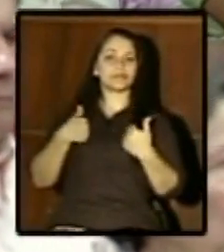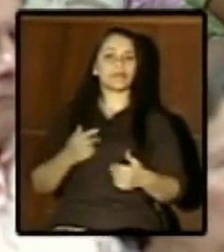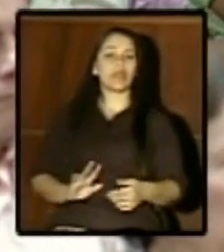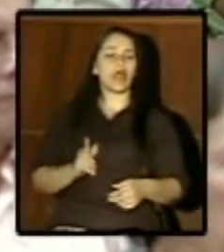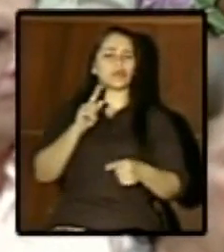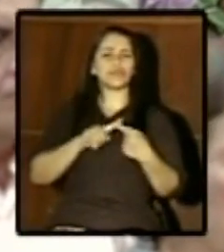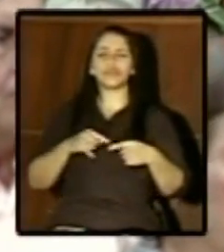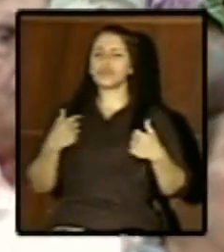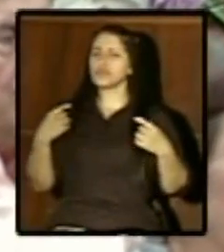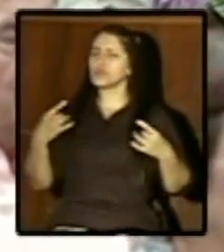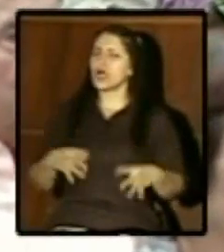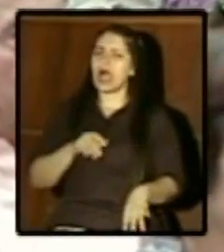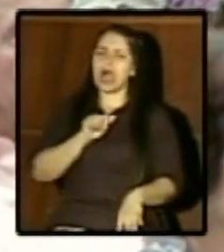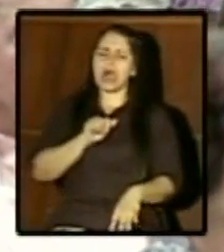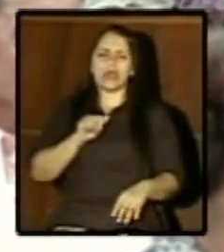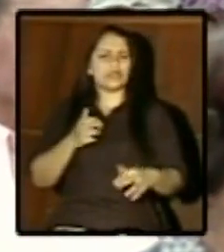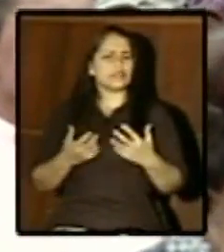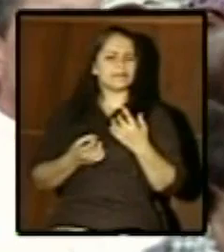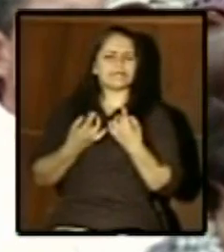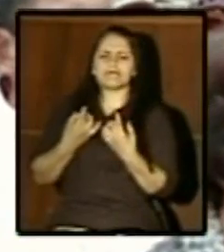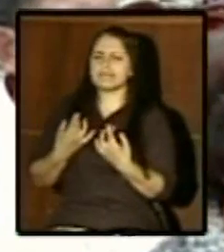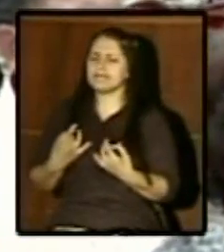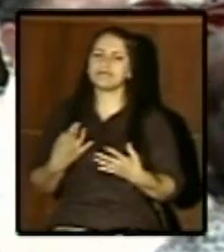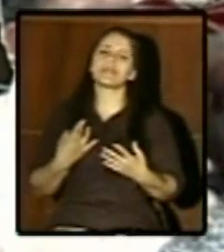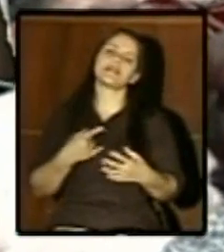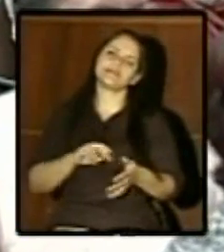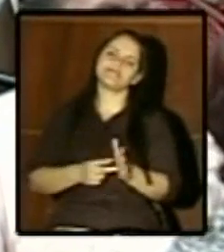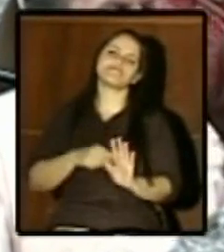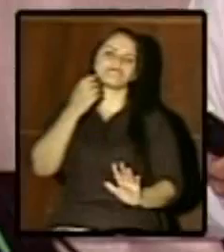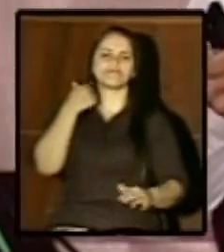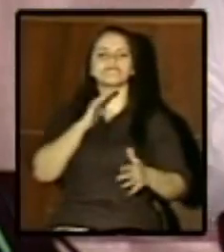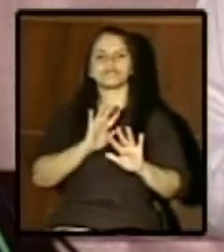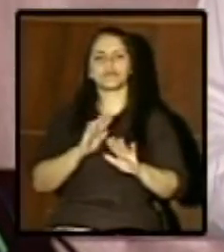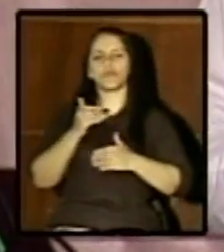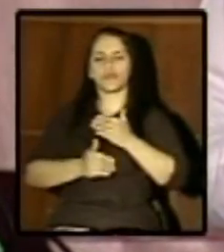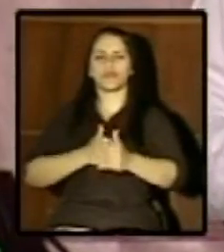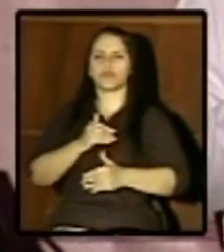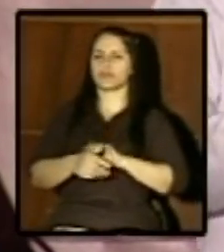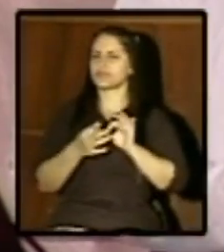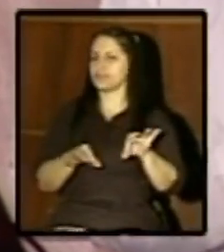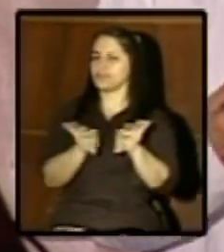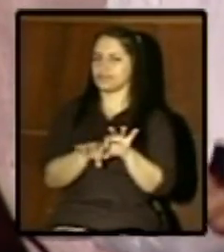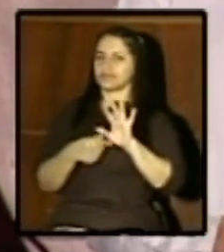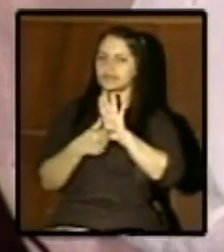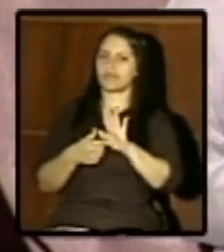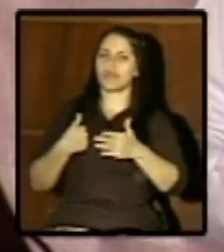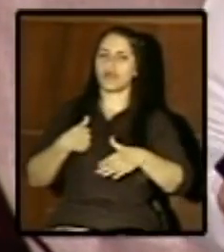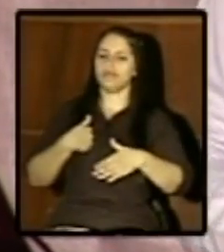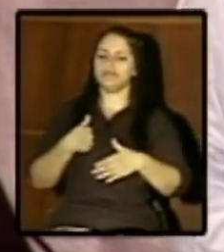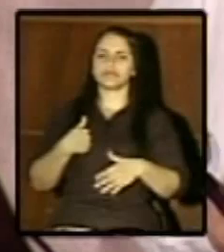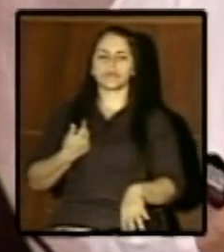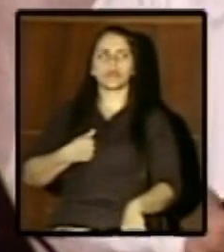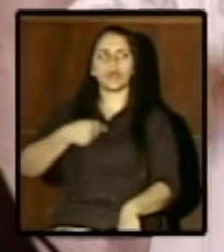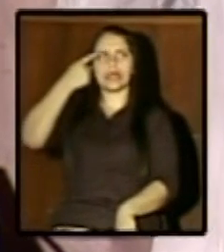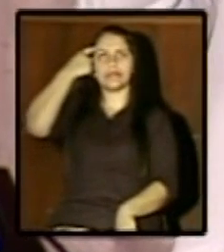ganar agilidad. Porque cuando yo tengo artrosis y dolor crónico, voy perdiendo la agilidad. Y un concepto muy importante es la